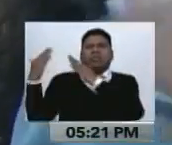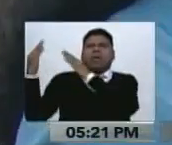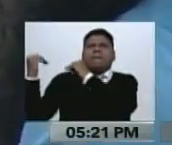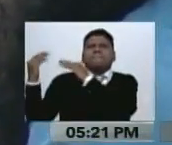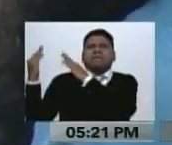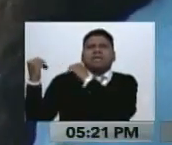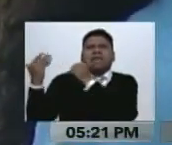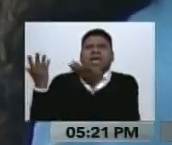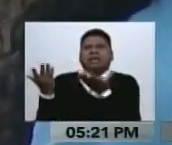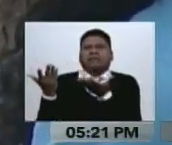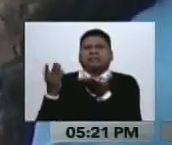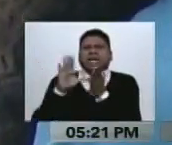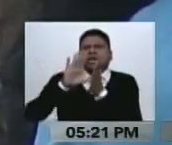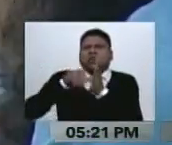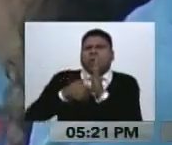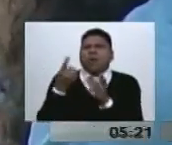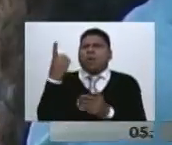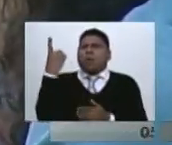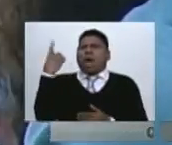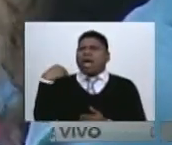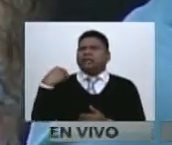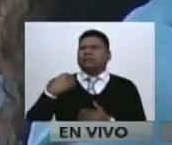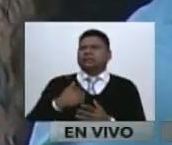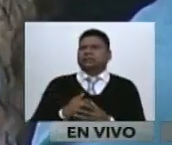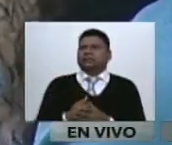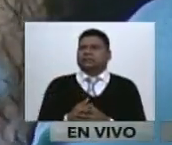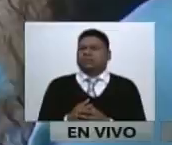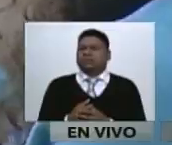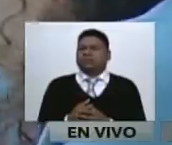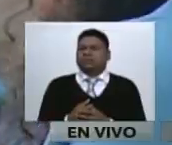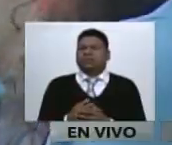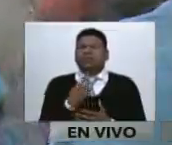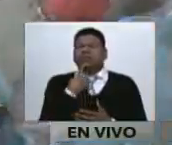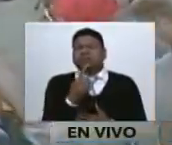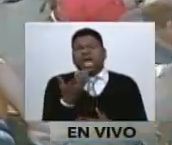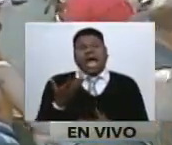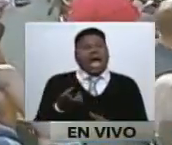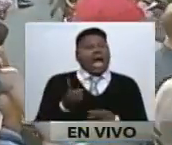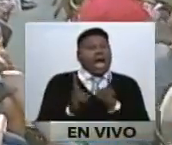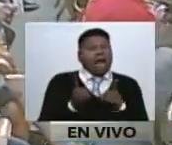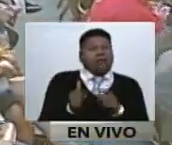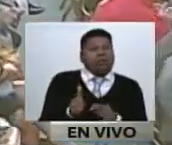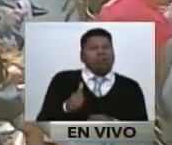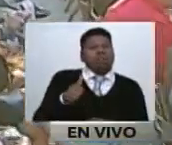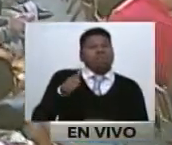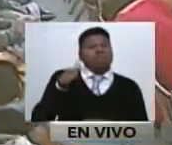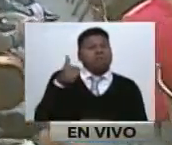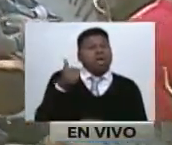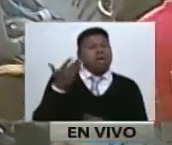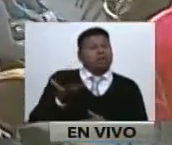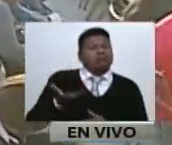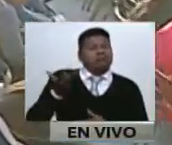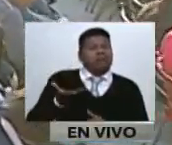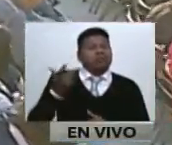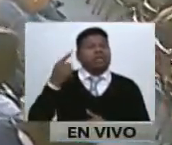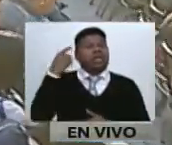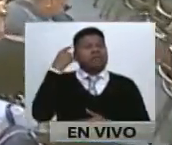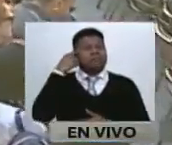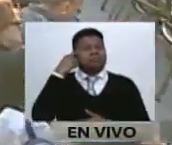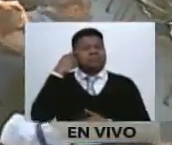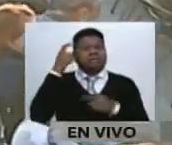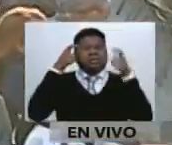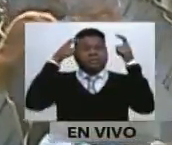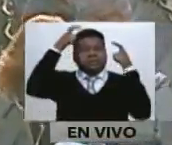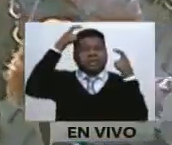robado. Y nos estaba diciendo algo más, nos estaba diciendo que al